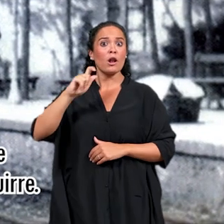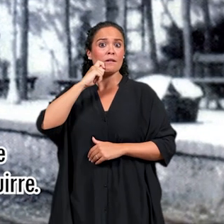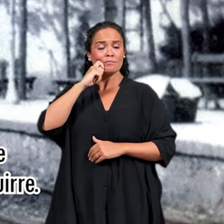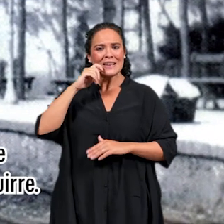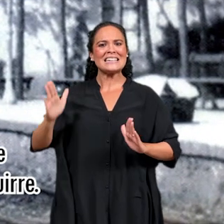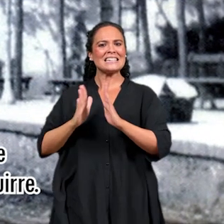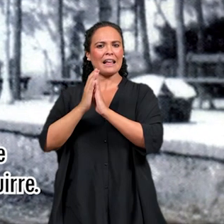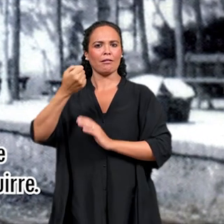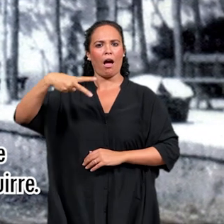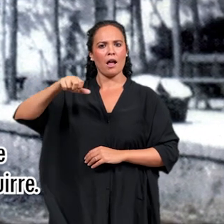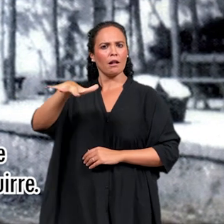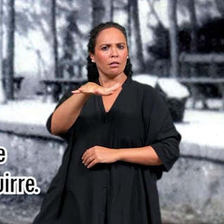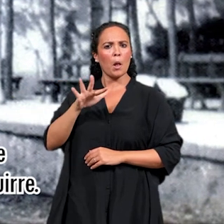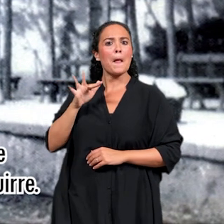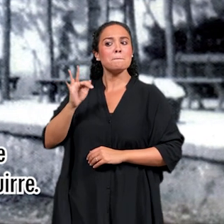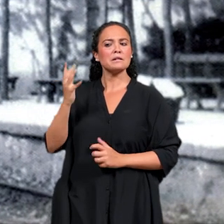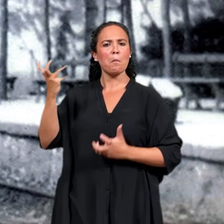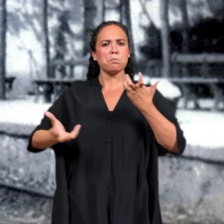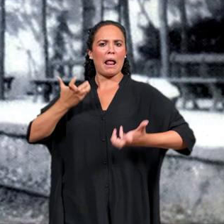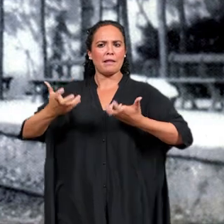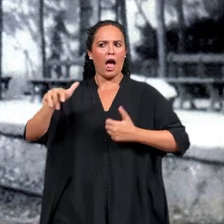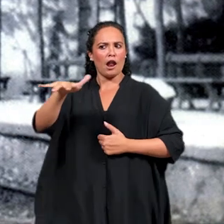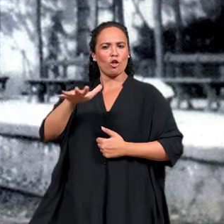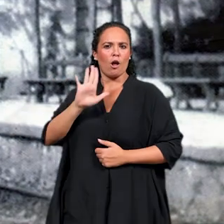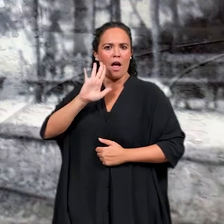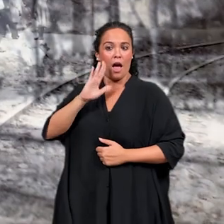Ana y al balneario de la familia Aguirre.